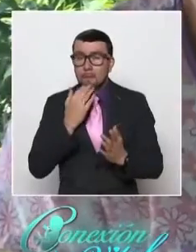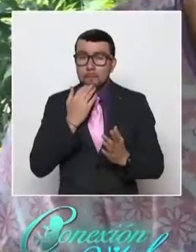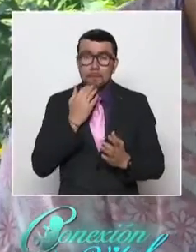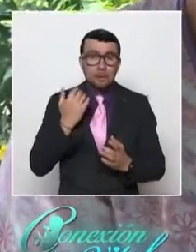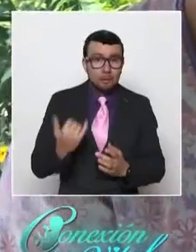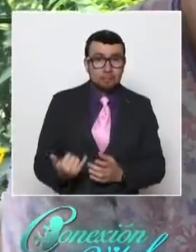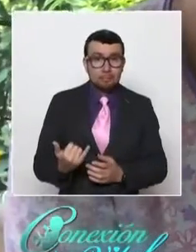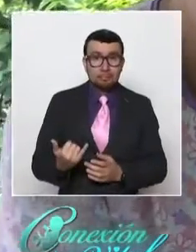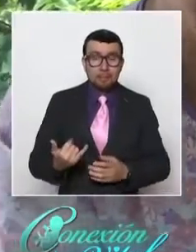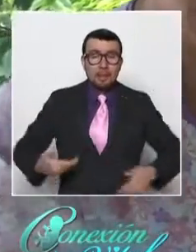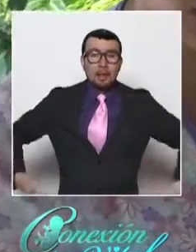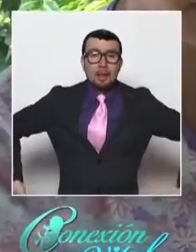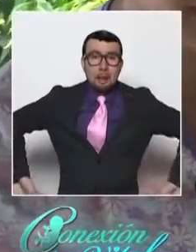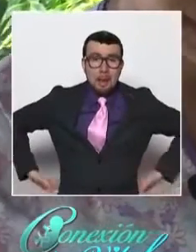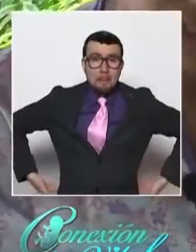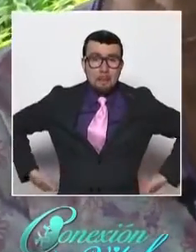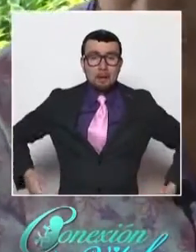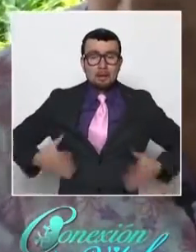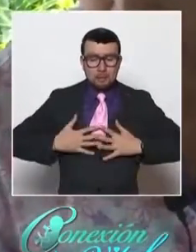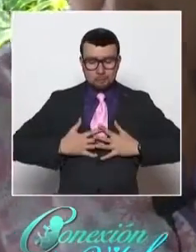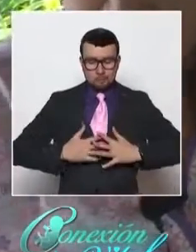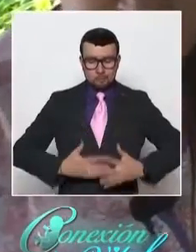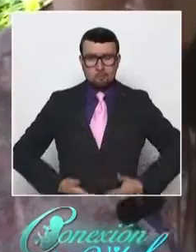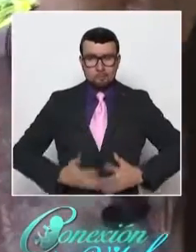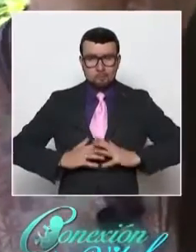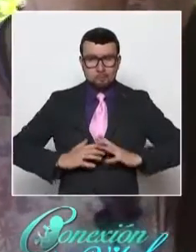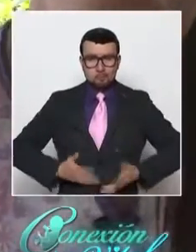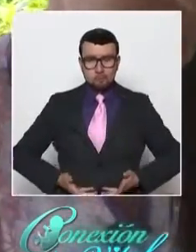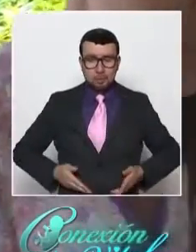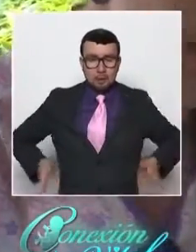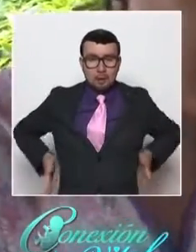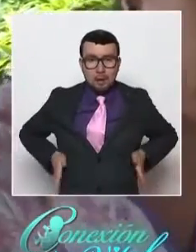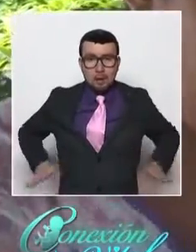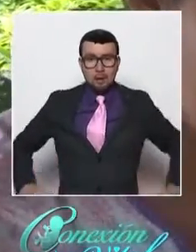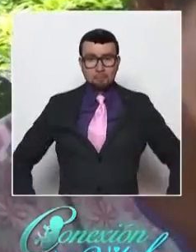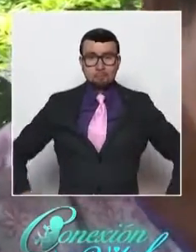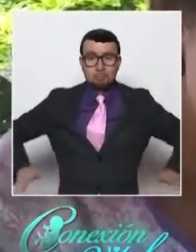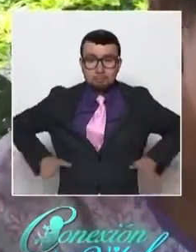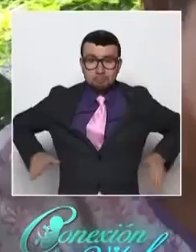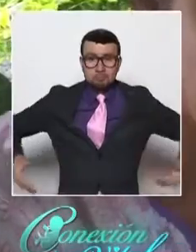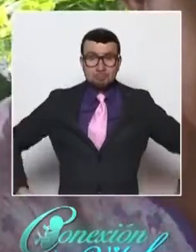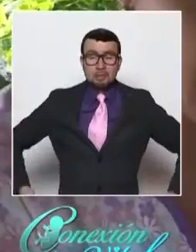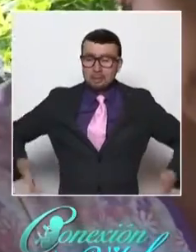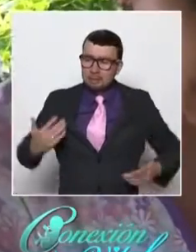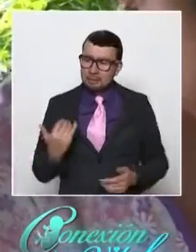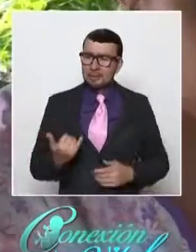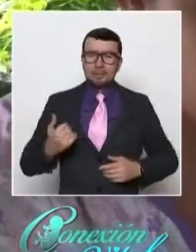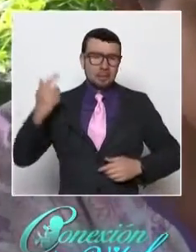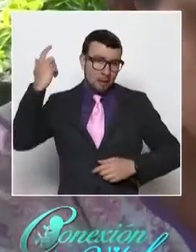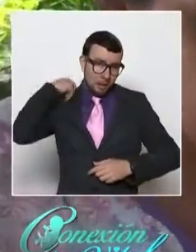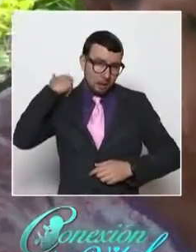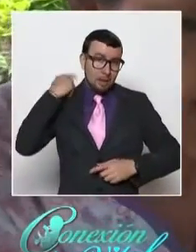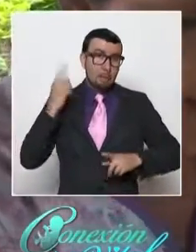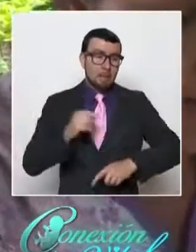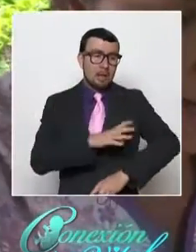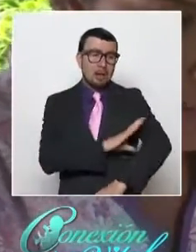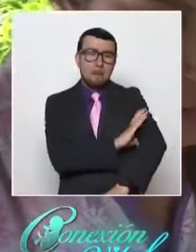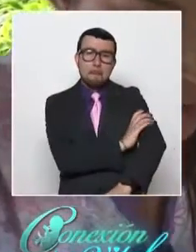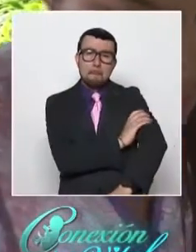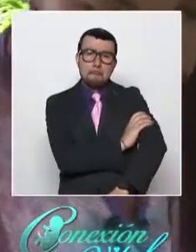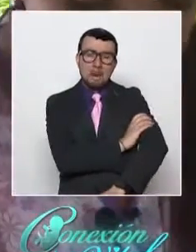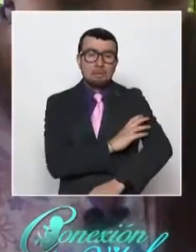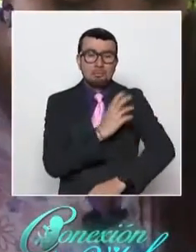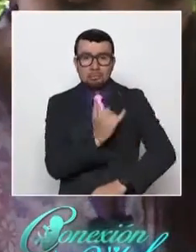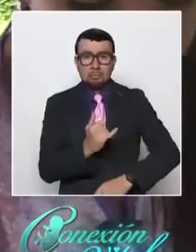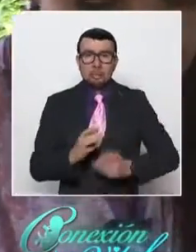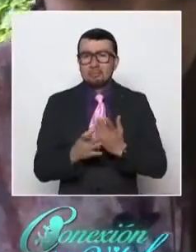posterior de la espalda, el abdomen, en las caderas y asimismo también toda la espalda y brazos.